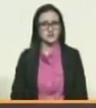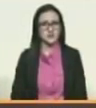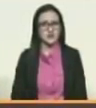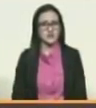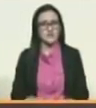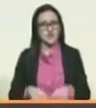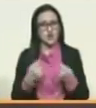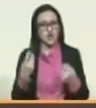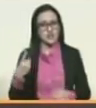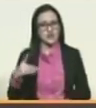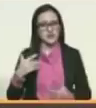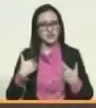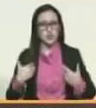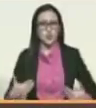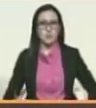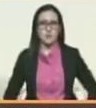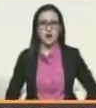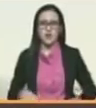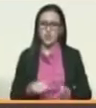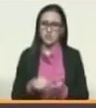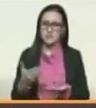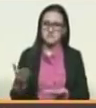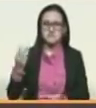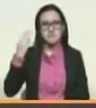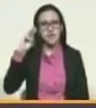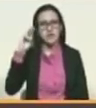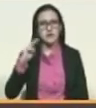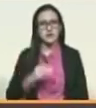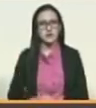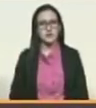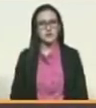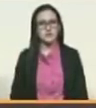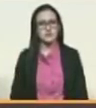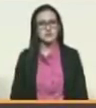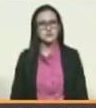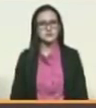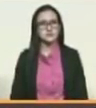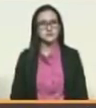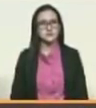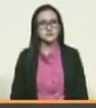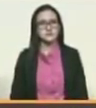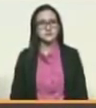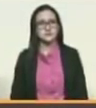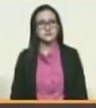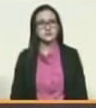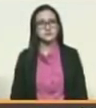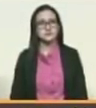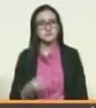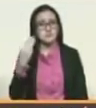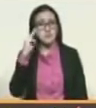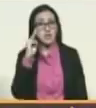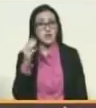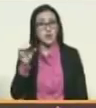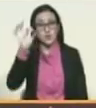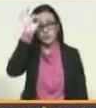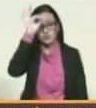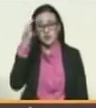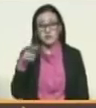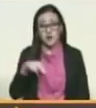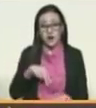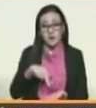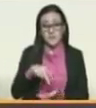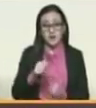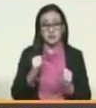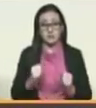a los derechos humanos en México. Los ciudadanos de México no saben si están caminando sobre suelo o tierra firme o si están caminando sobre